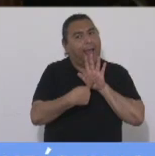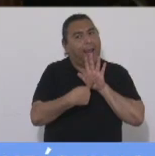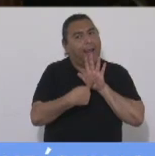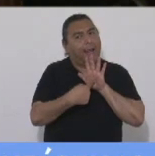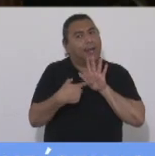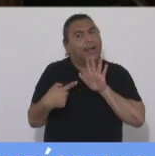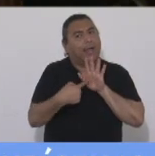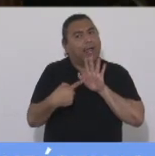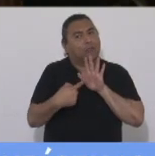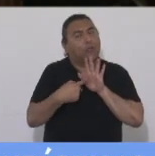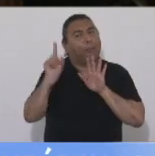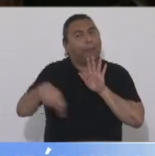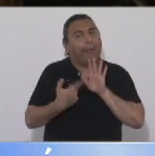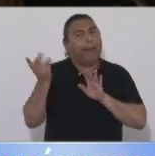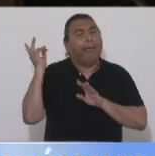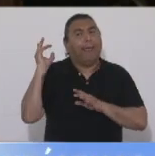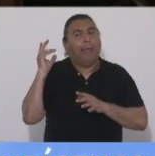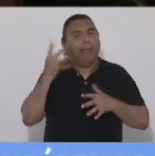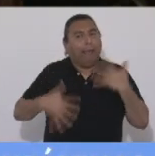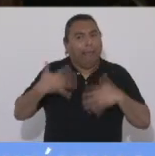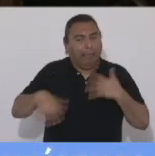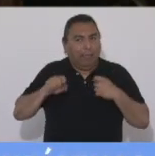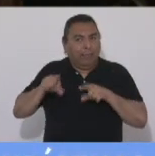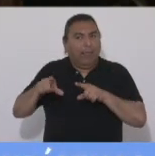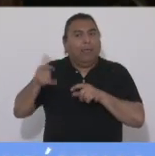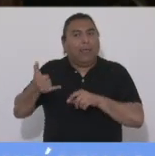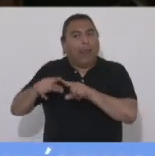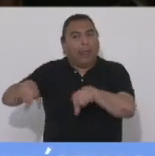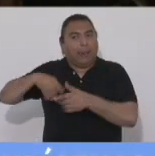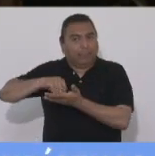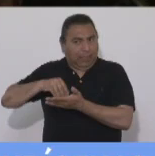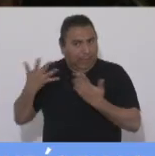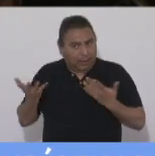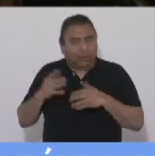riesgo la tenencia de la tierra. Con esto